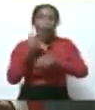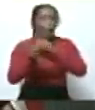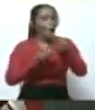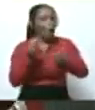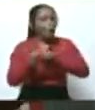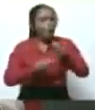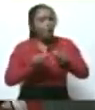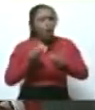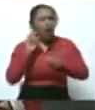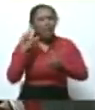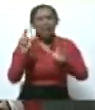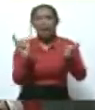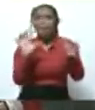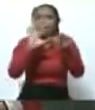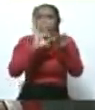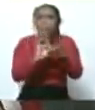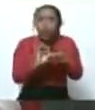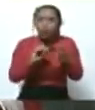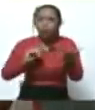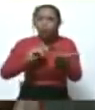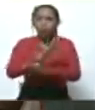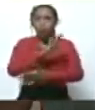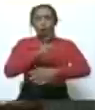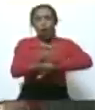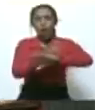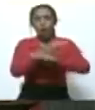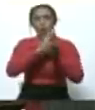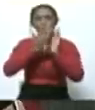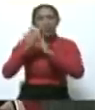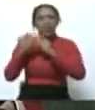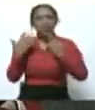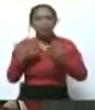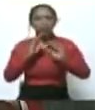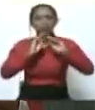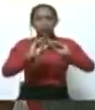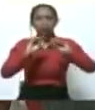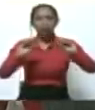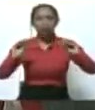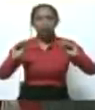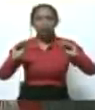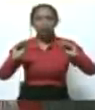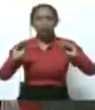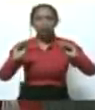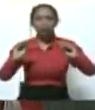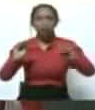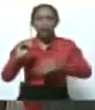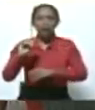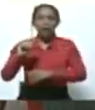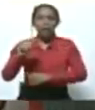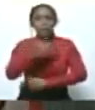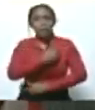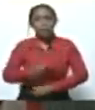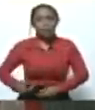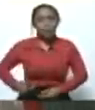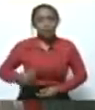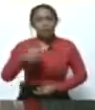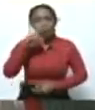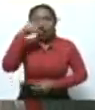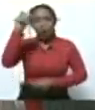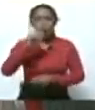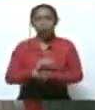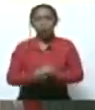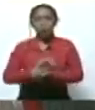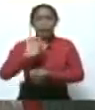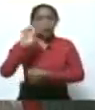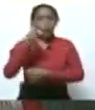perfila la articulación para impulsar los gobiernos comunitarios a los que ha llamado y ha exhortado el Ejecutivo Nacional? La